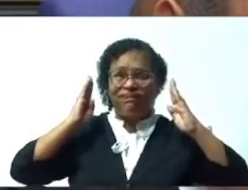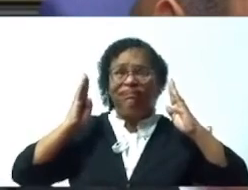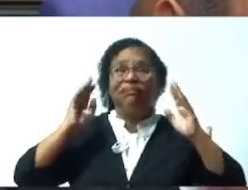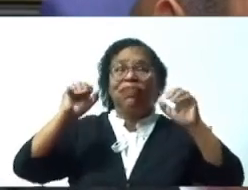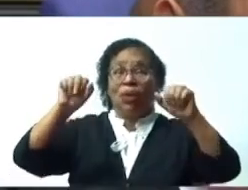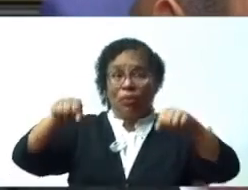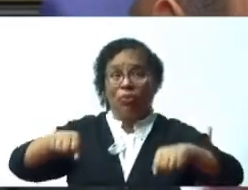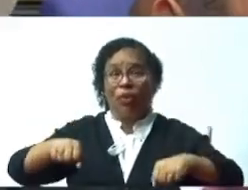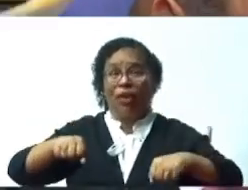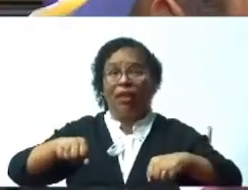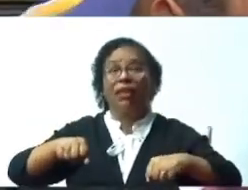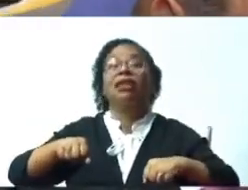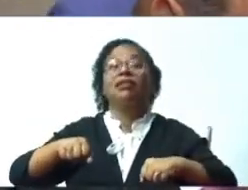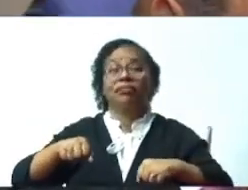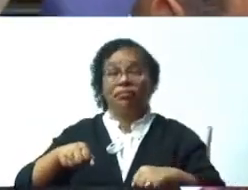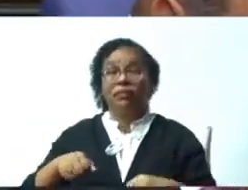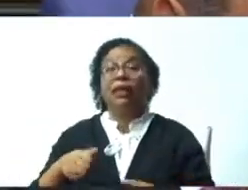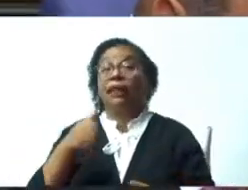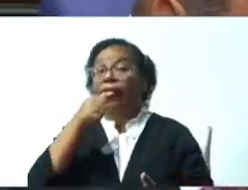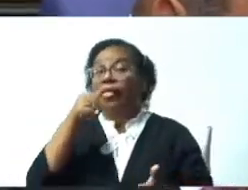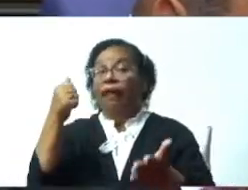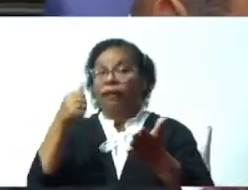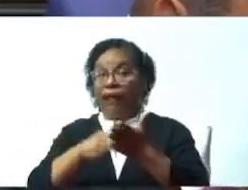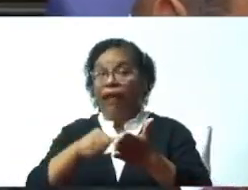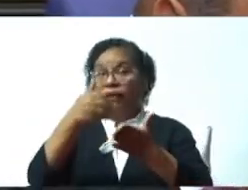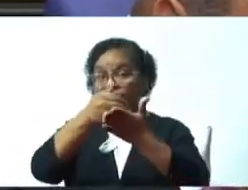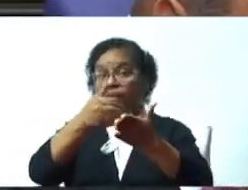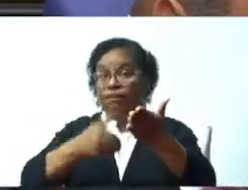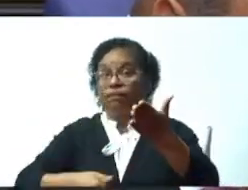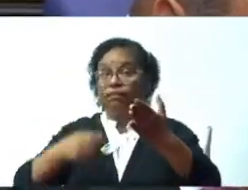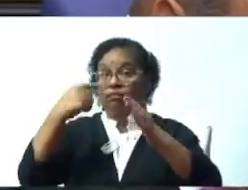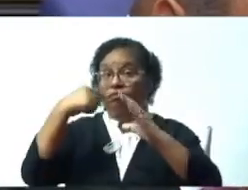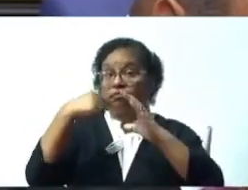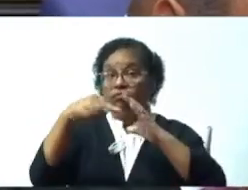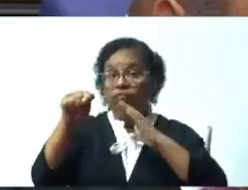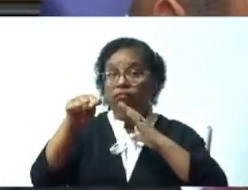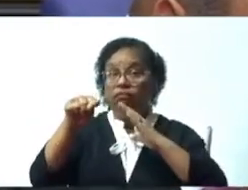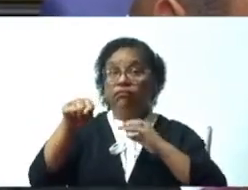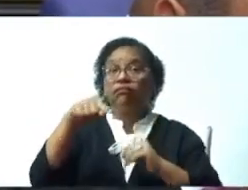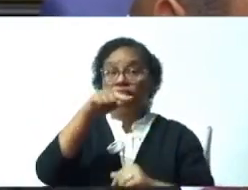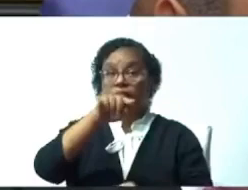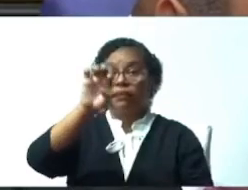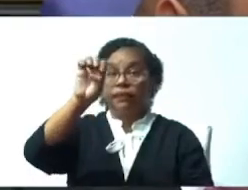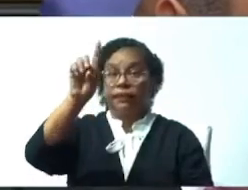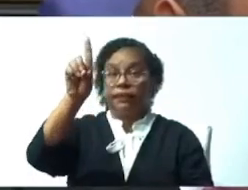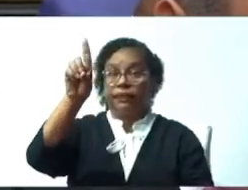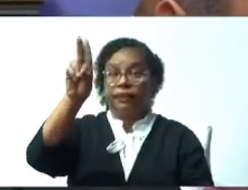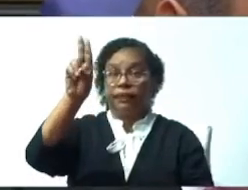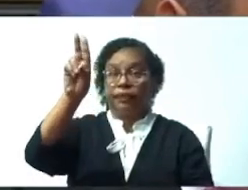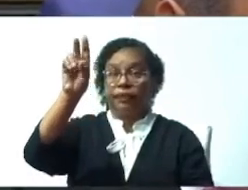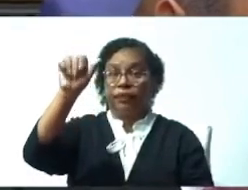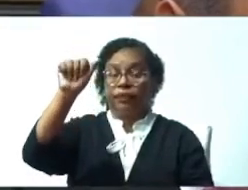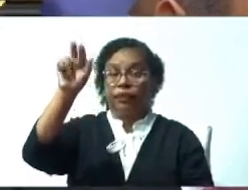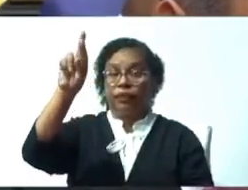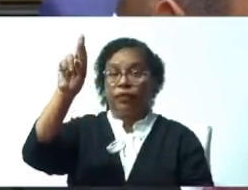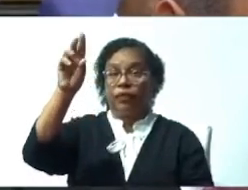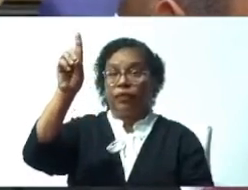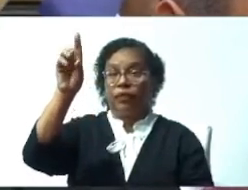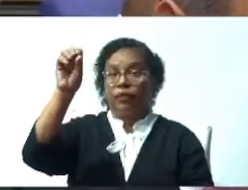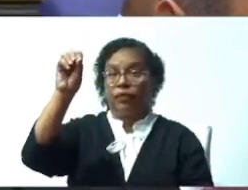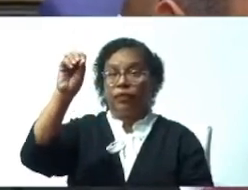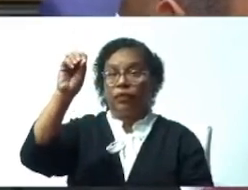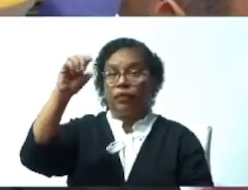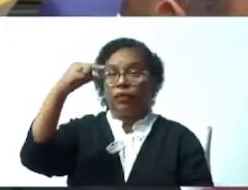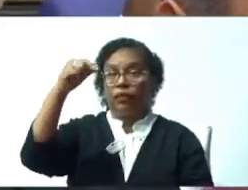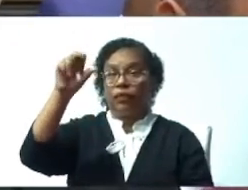de la Junta de Vecinos, que también envía su carta, y le envían una carta al señor Eduardo Galavis a fin de que le done un terreno